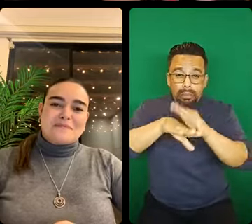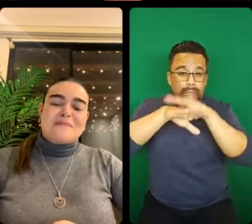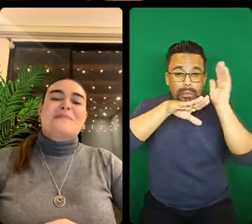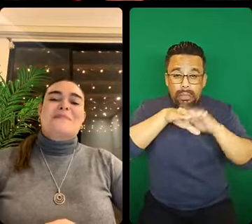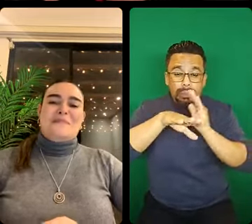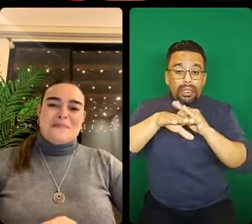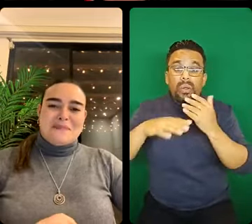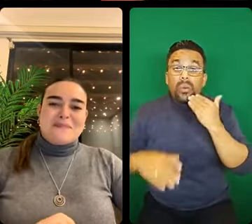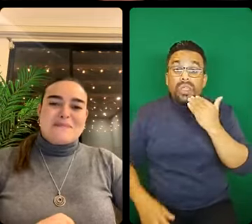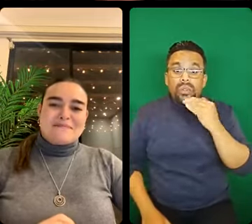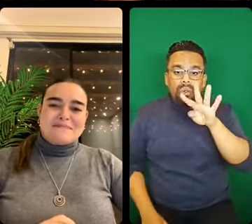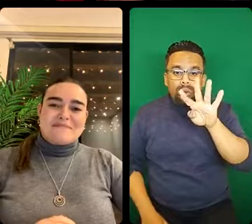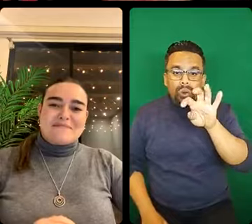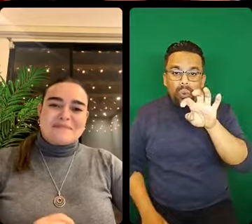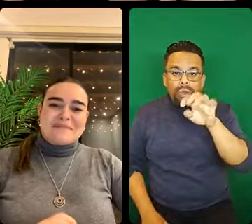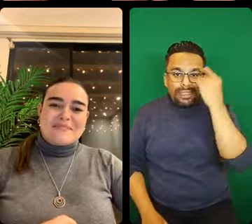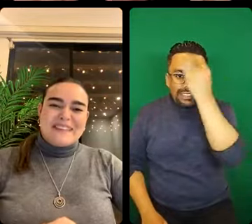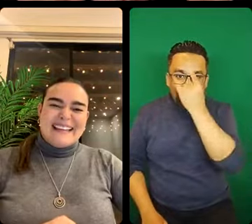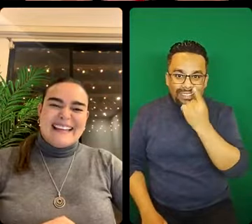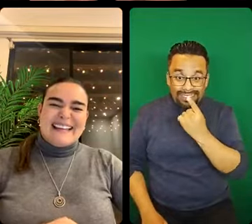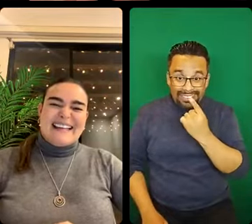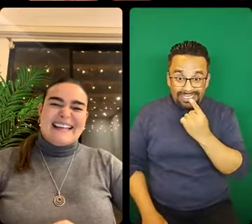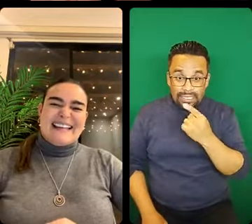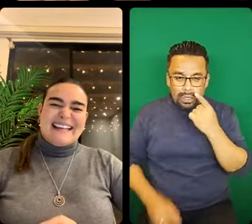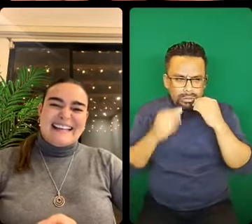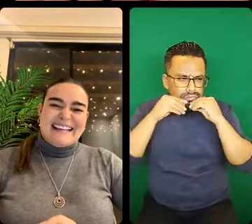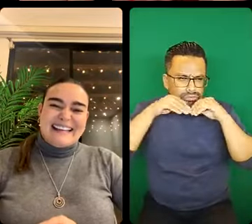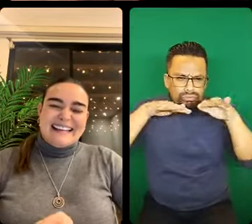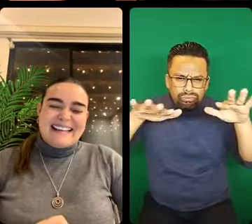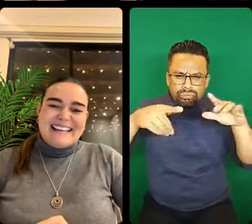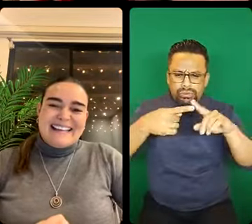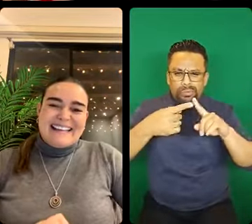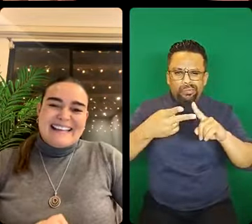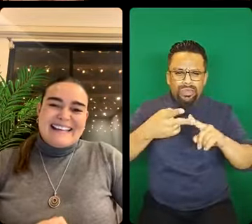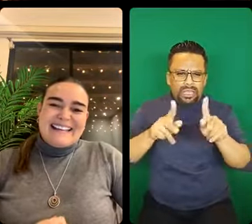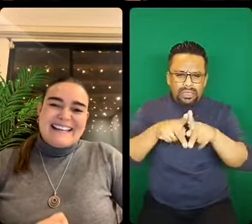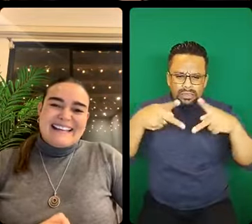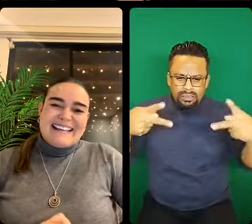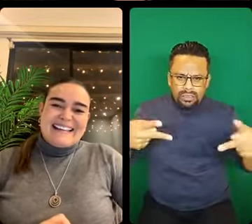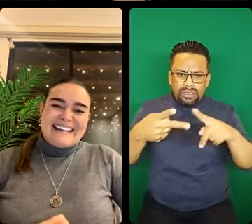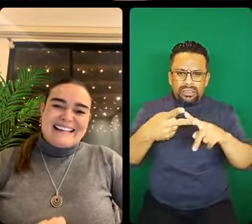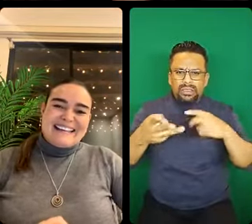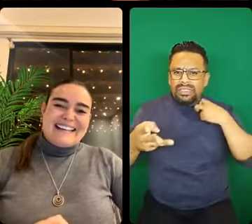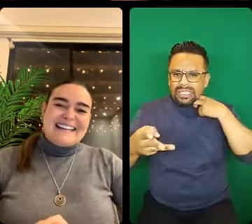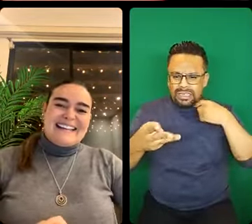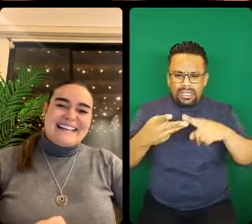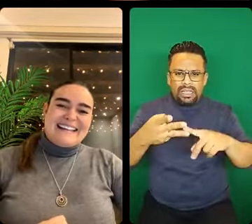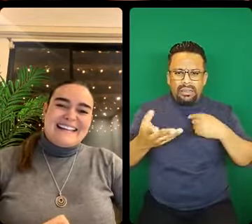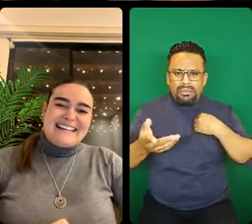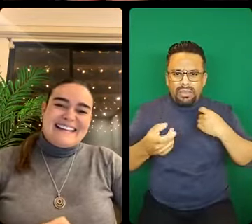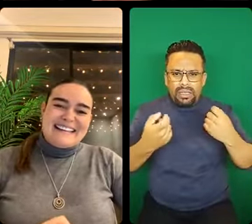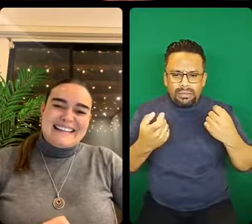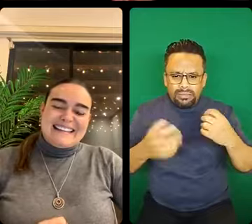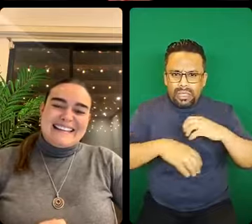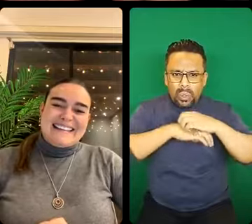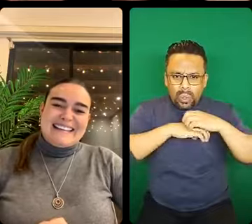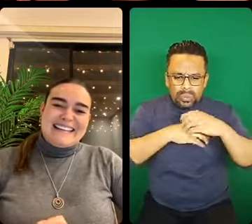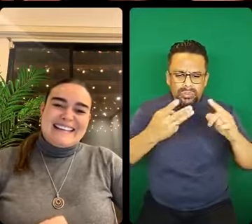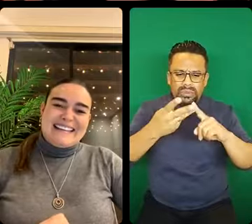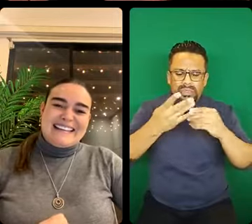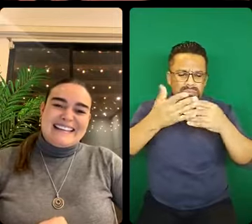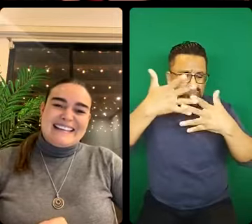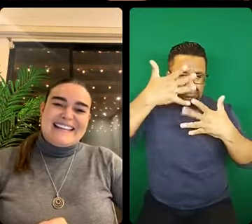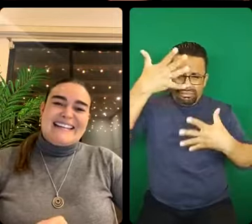ellos. Entonces los vas a ver en medios de comunicación, en La Guajira, en Neiva, en Huila. Ellos empiezan a moverse de una manera